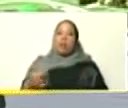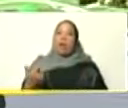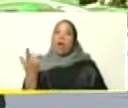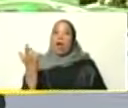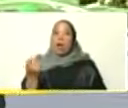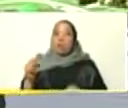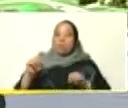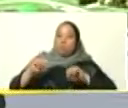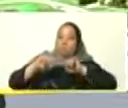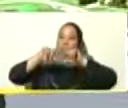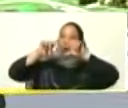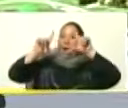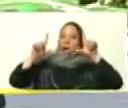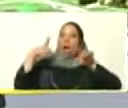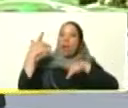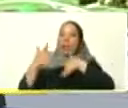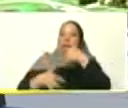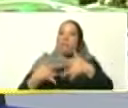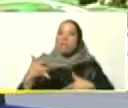magia.